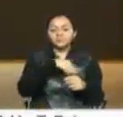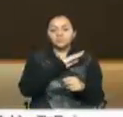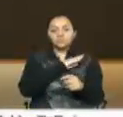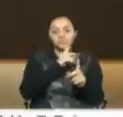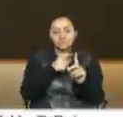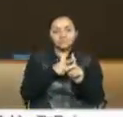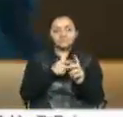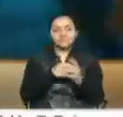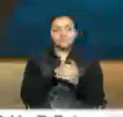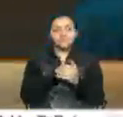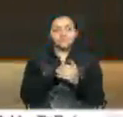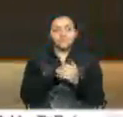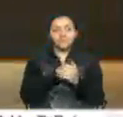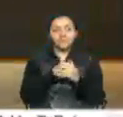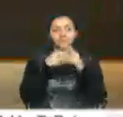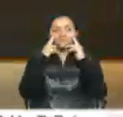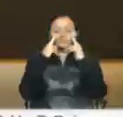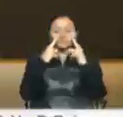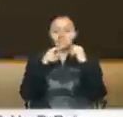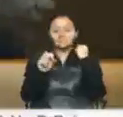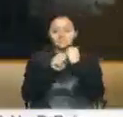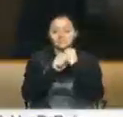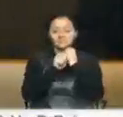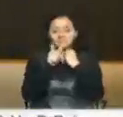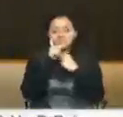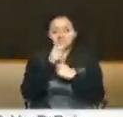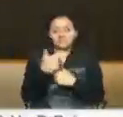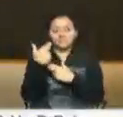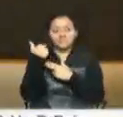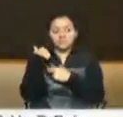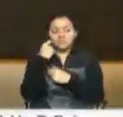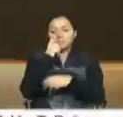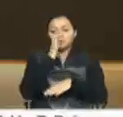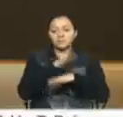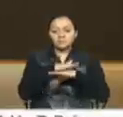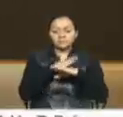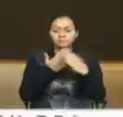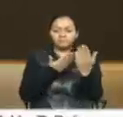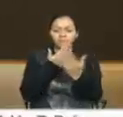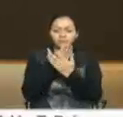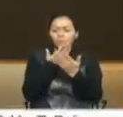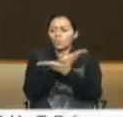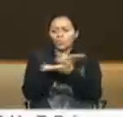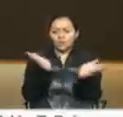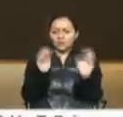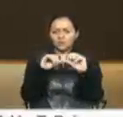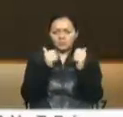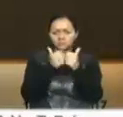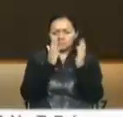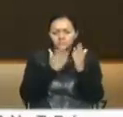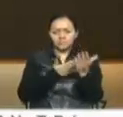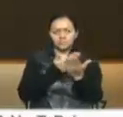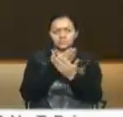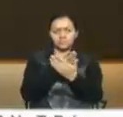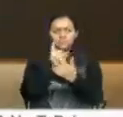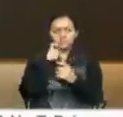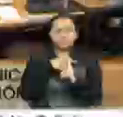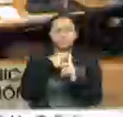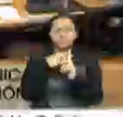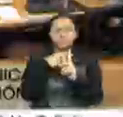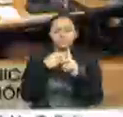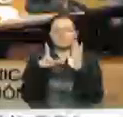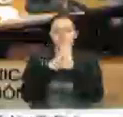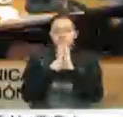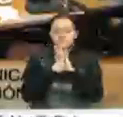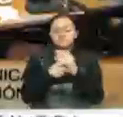Alvarado. Y reconocer que la tarea le corresponde, la solicitud puede ser presentada por cualquier legislador, es un acierto de la